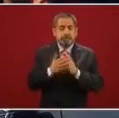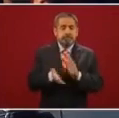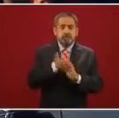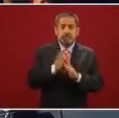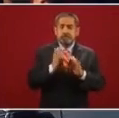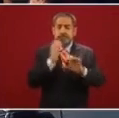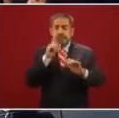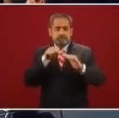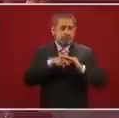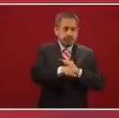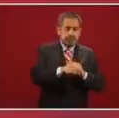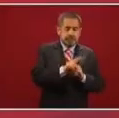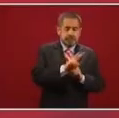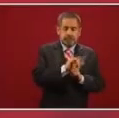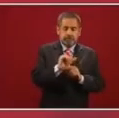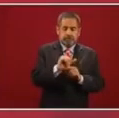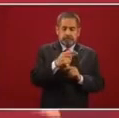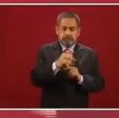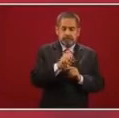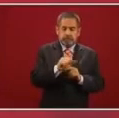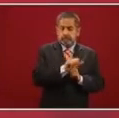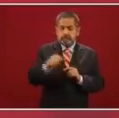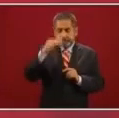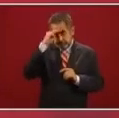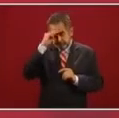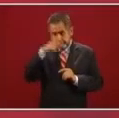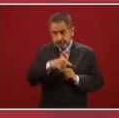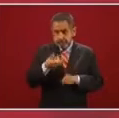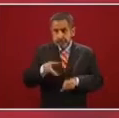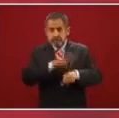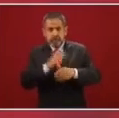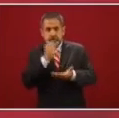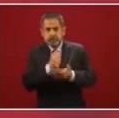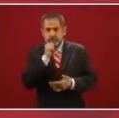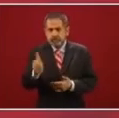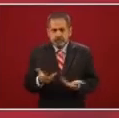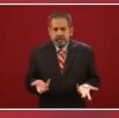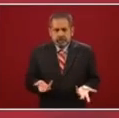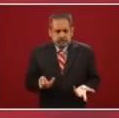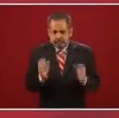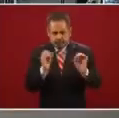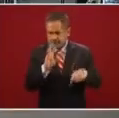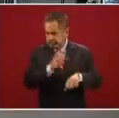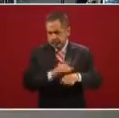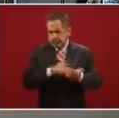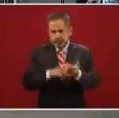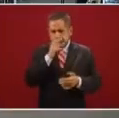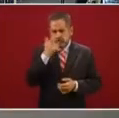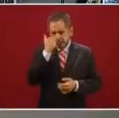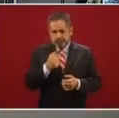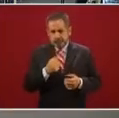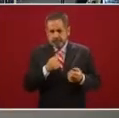acueducto, Ejido Villahermosa Mexicali, como una de las. Ese acueducto no está autorizado, entonces, ¿cuál es? No tiene fundamento. Tiene